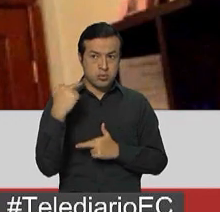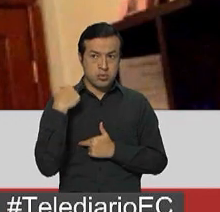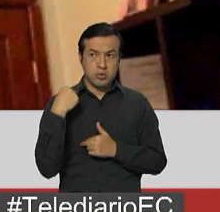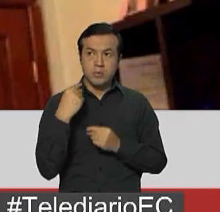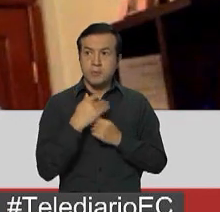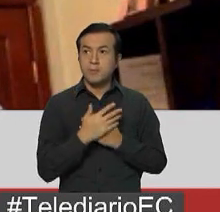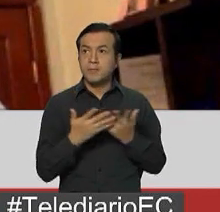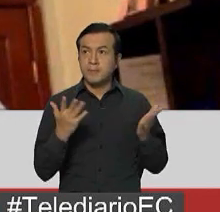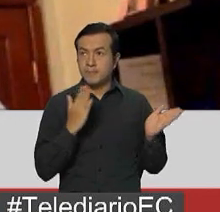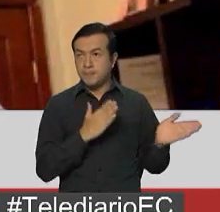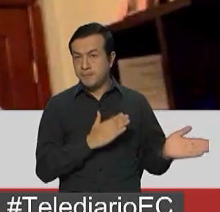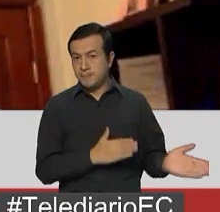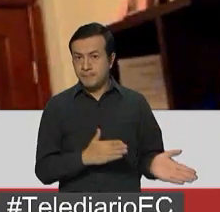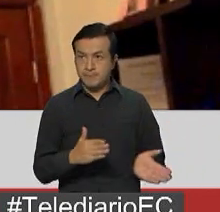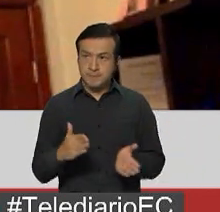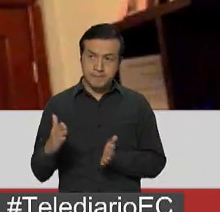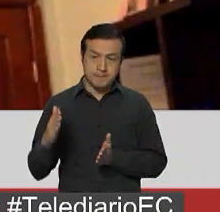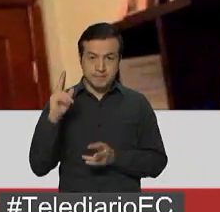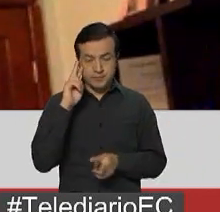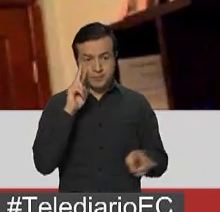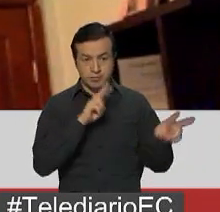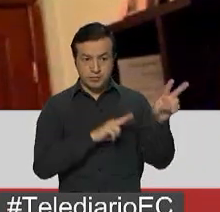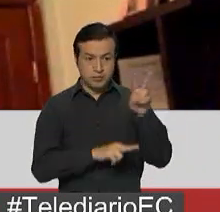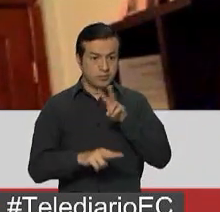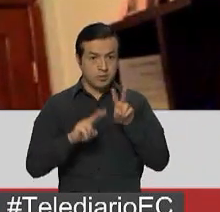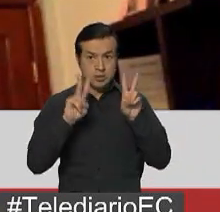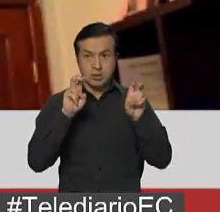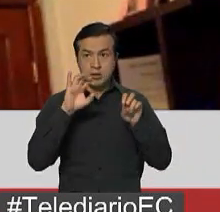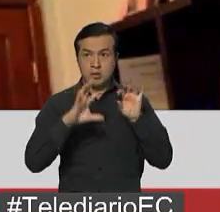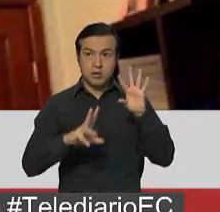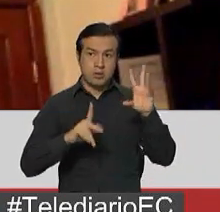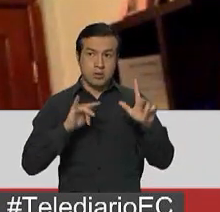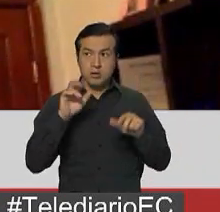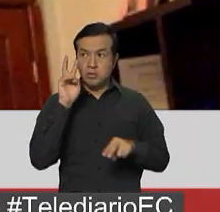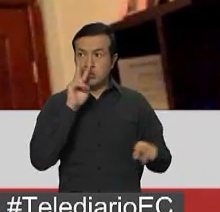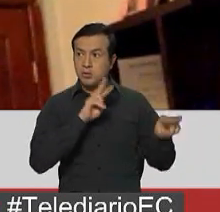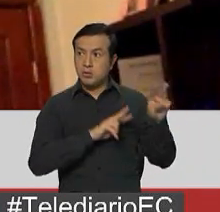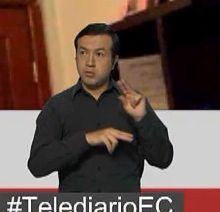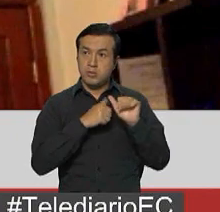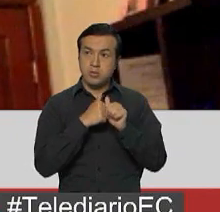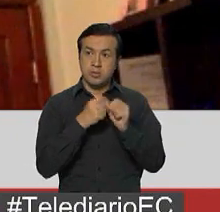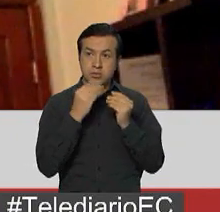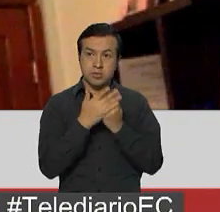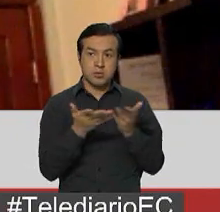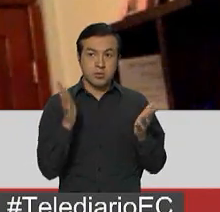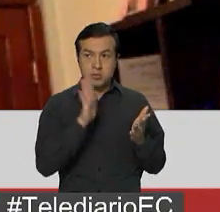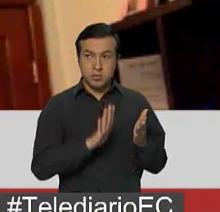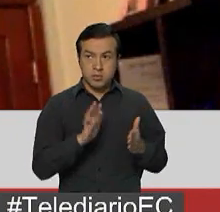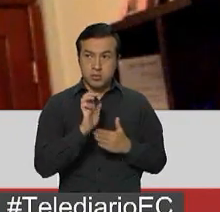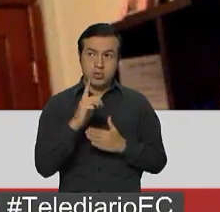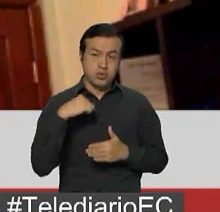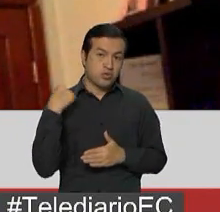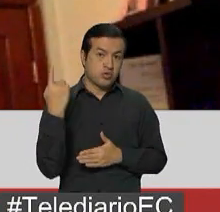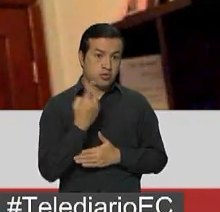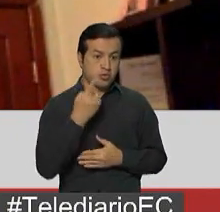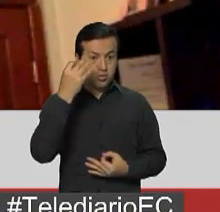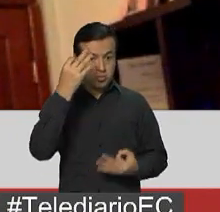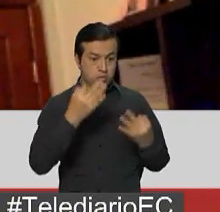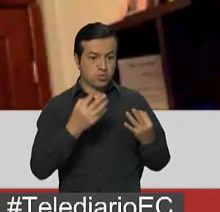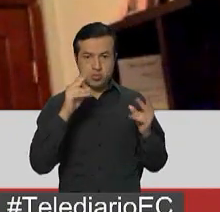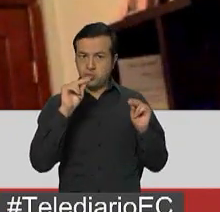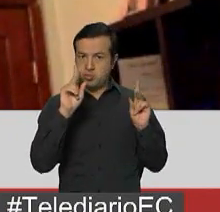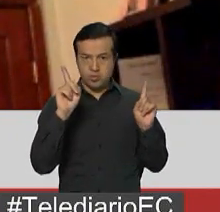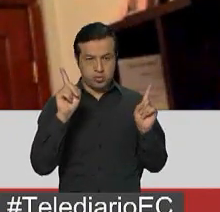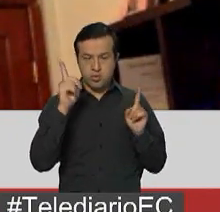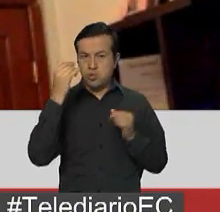tenemos hacer el análisis de estos casos de corrupción nosotros no somos quienes los juzgamos respetamos la independencia